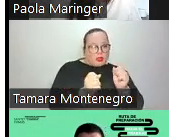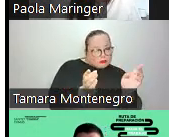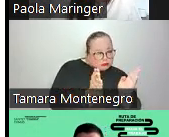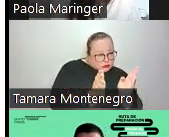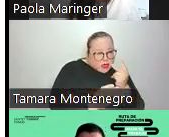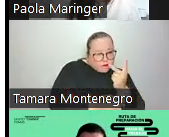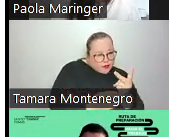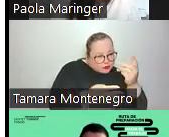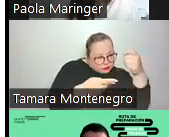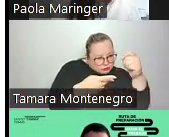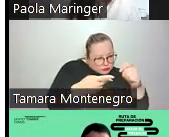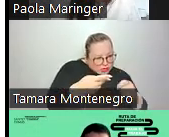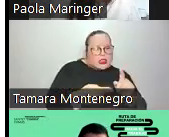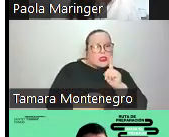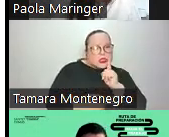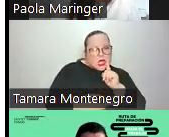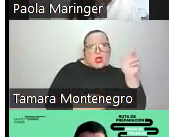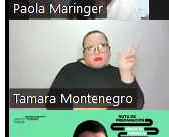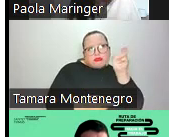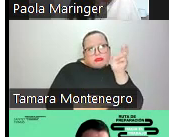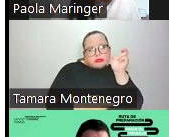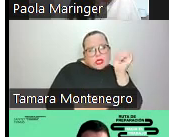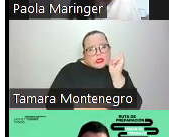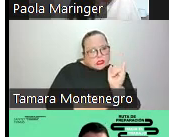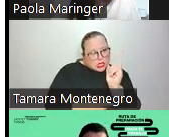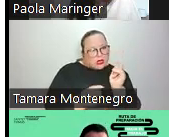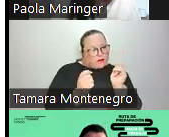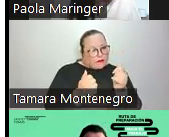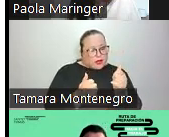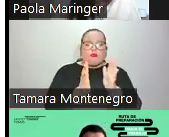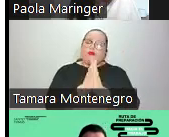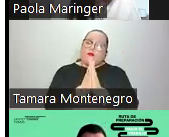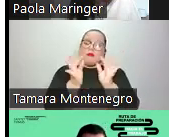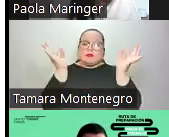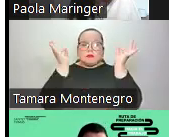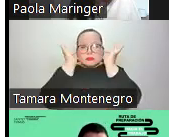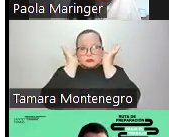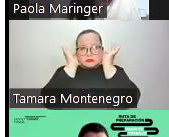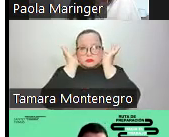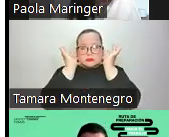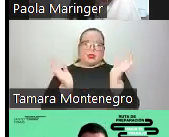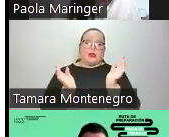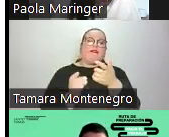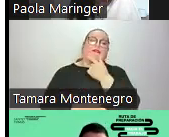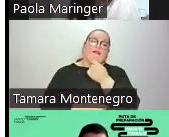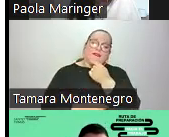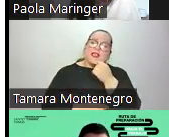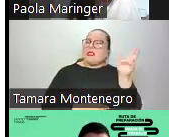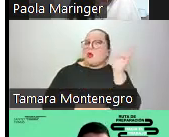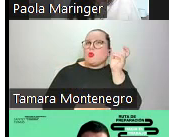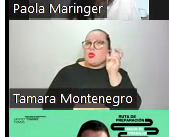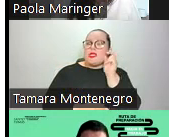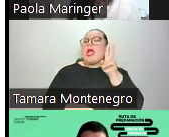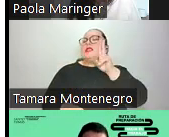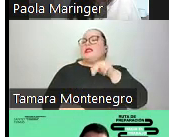revisar y ajustar el audio del equipo si estás en el celular. Idealmente utilizar audífonos, siempre utilizar audífonos porque se escucha mejor el audio sin interrupciones y